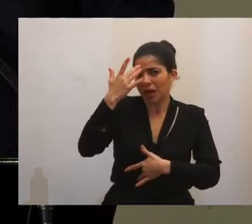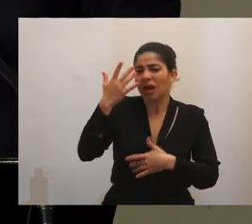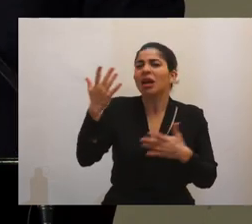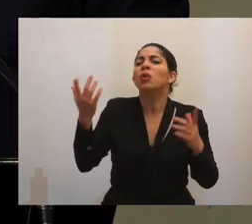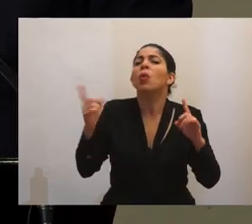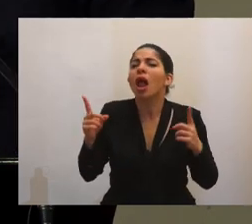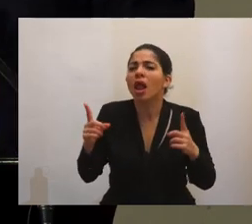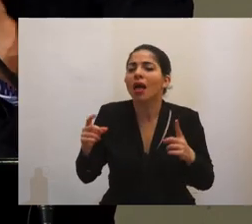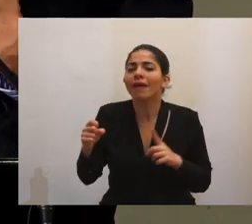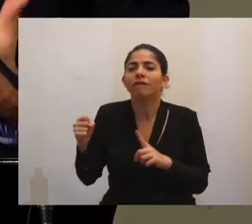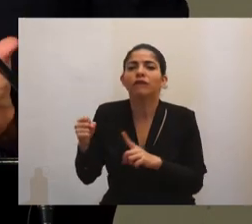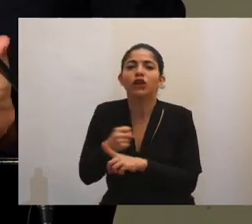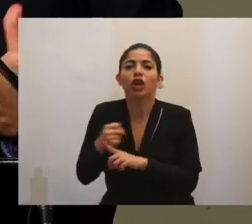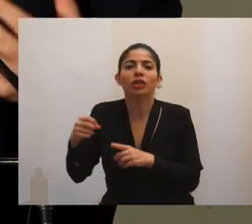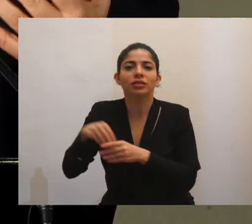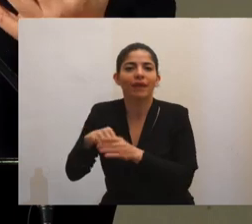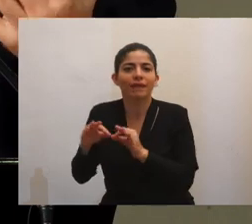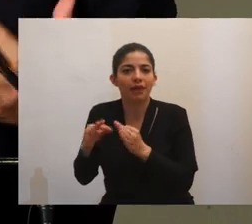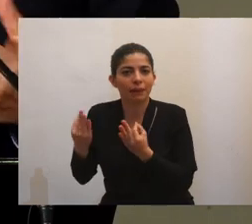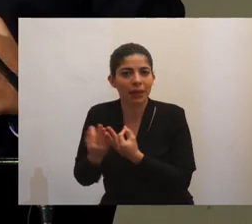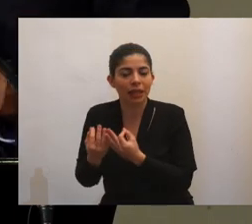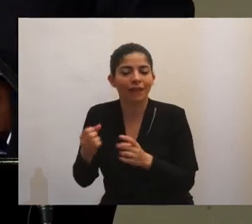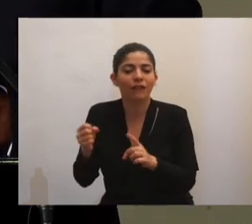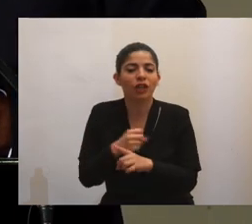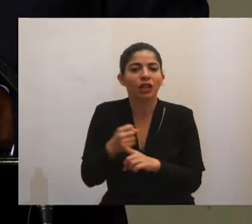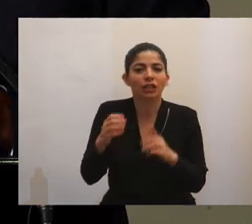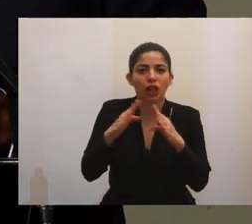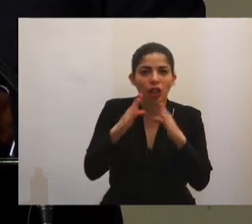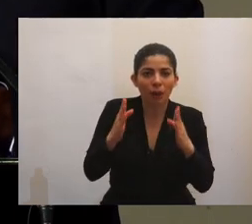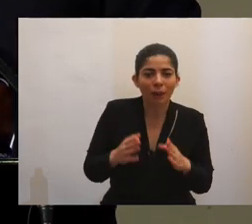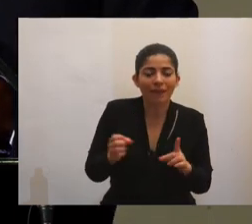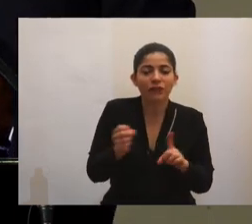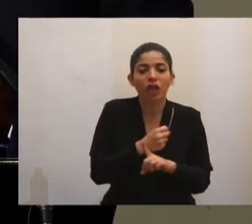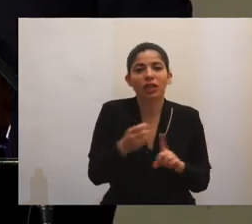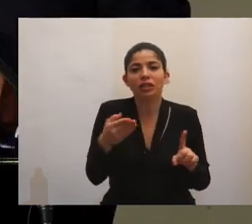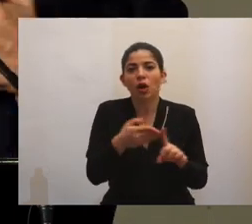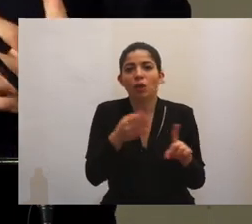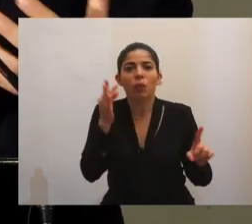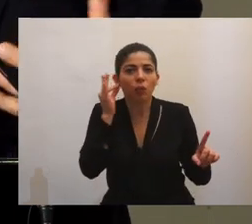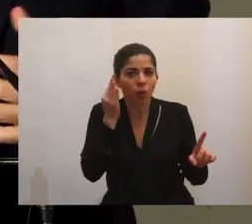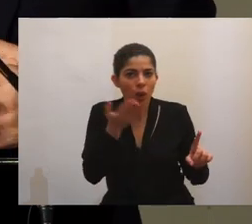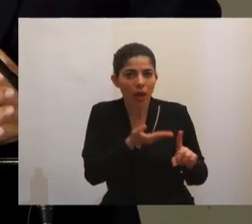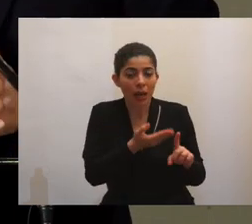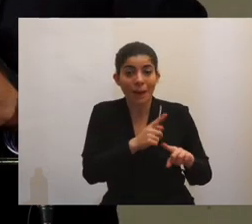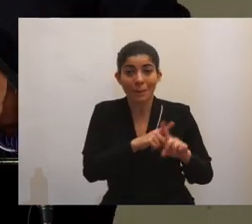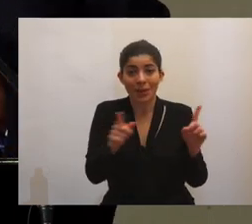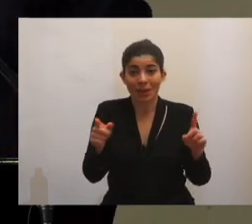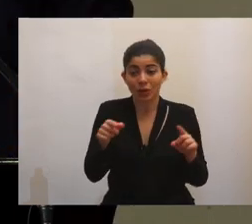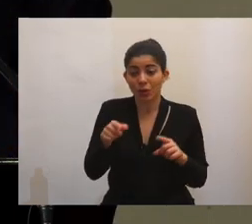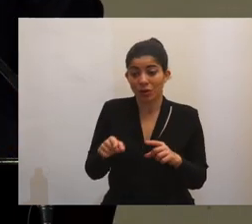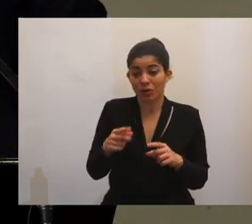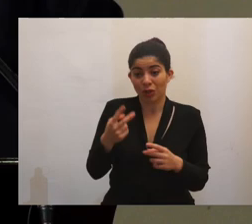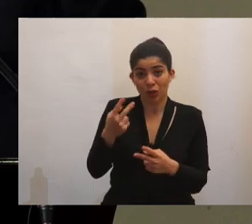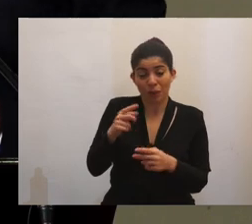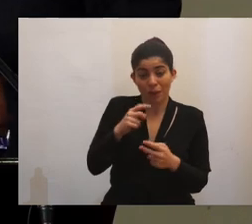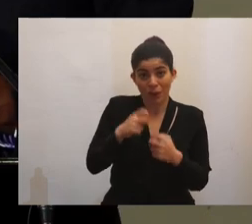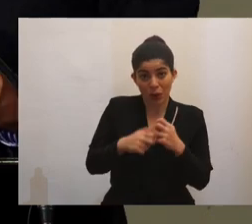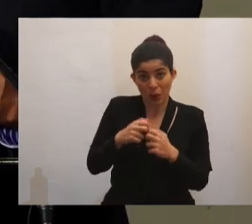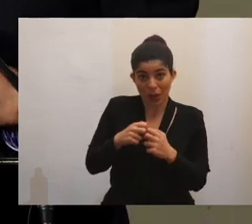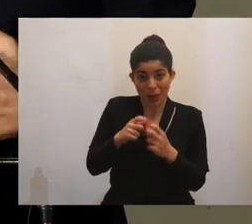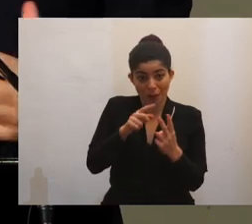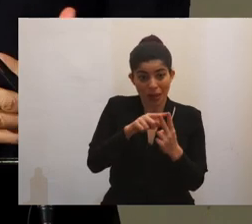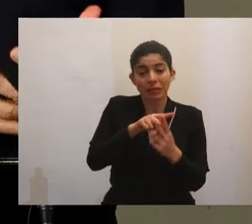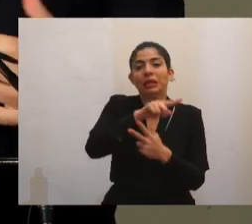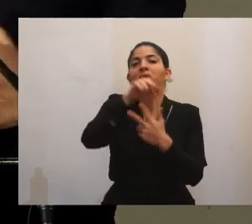violencia intrafamiliar, la violencia doméstica, la violencia de género. Pero además a estas dos crisis se junta